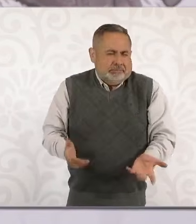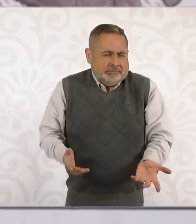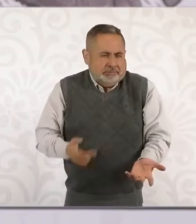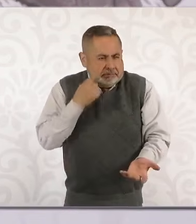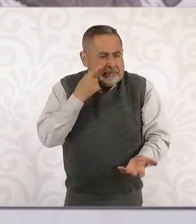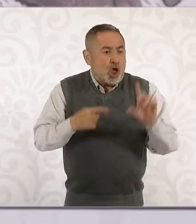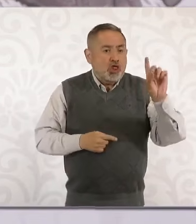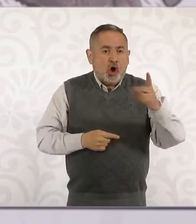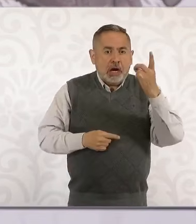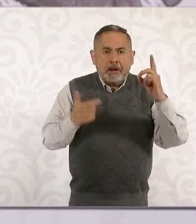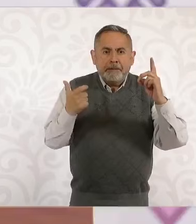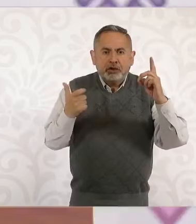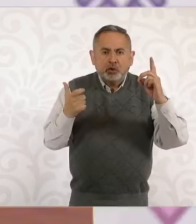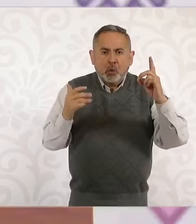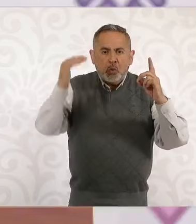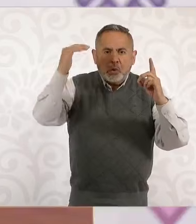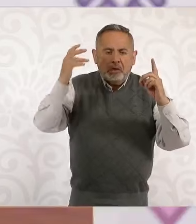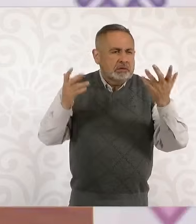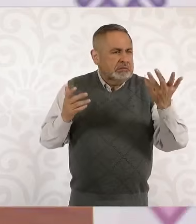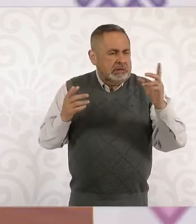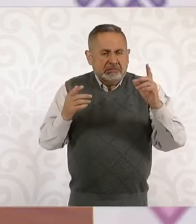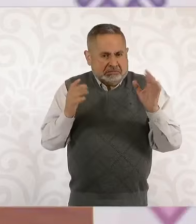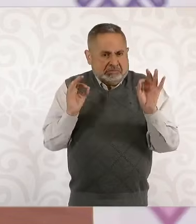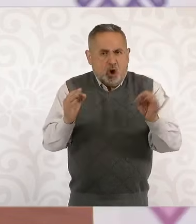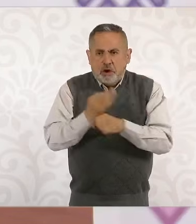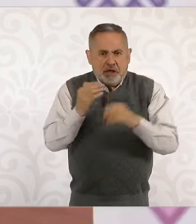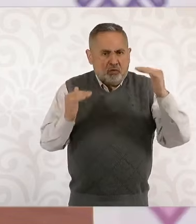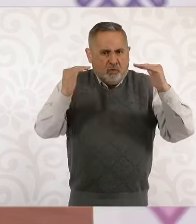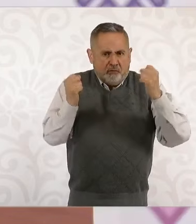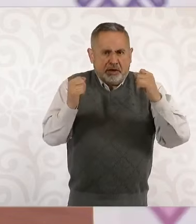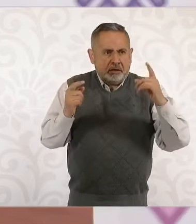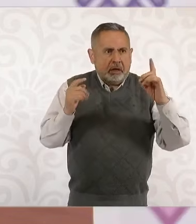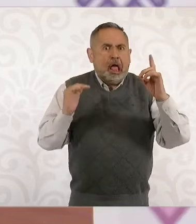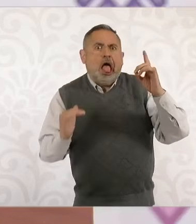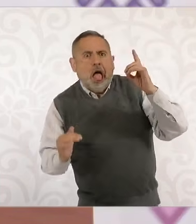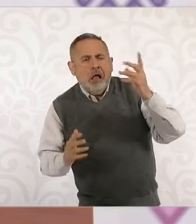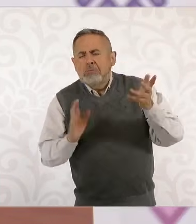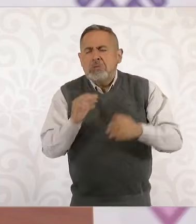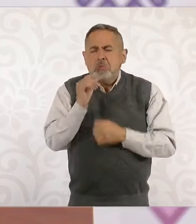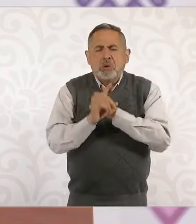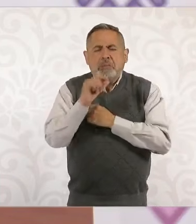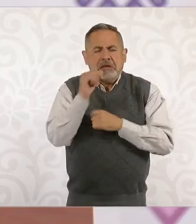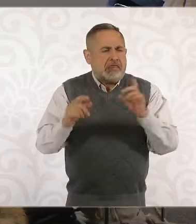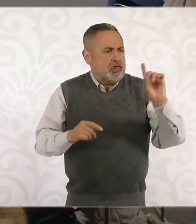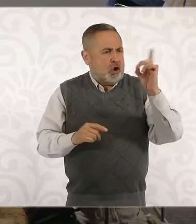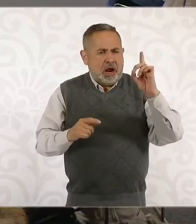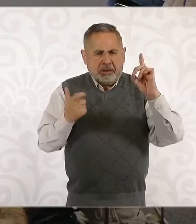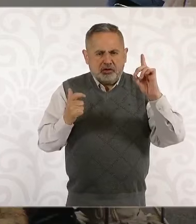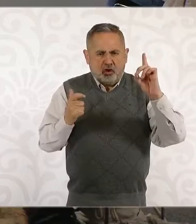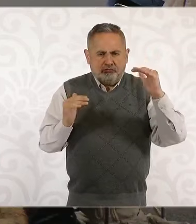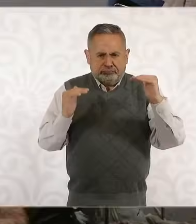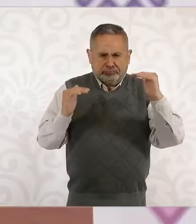está. Y el peso está bastante fuerte, no tiene problemas. Entonces, no, es